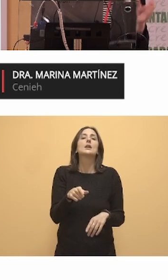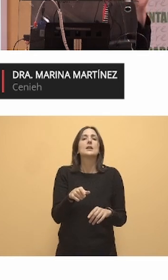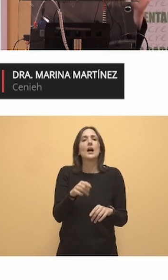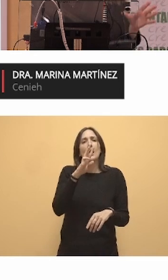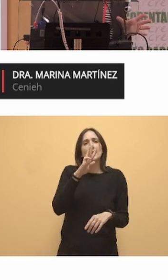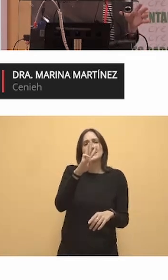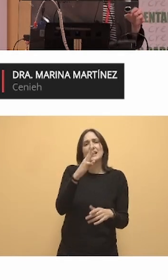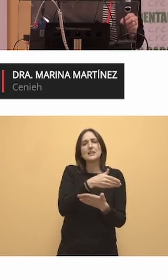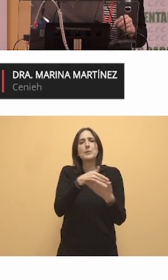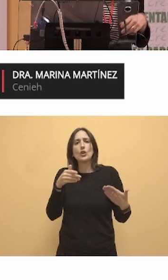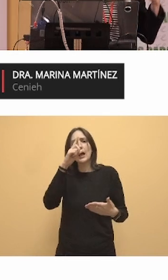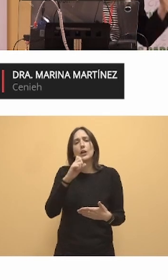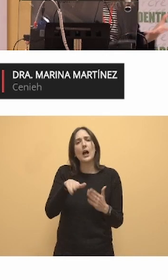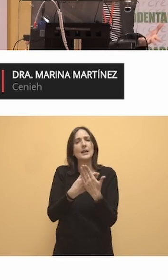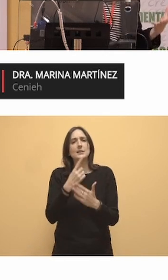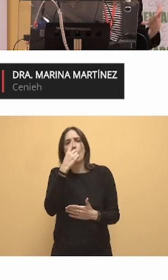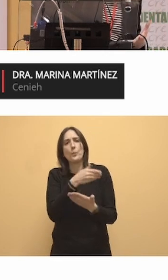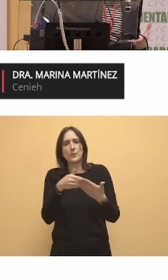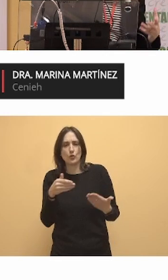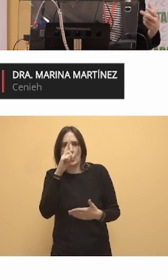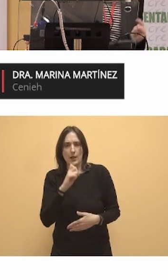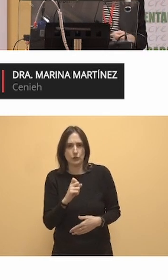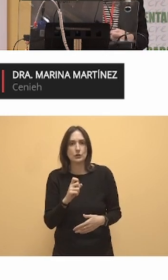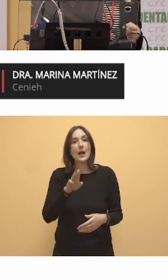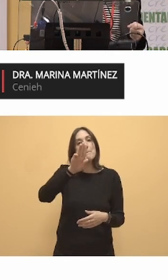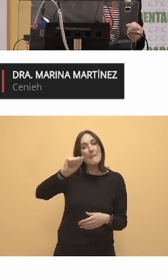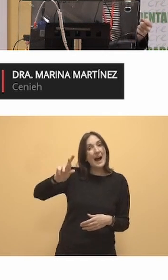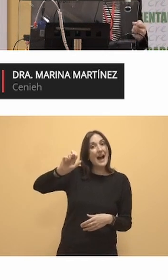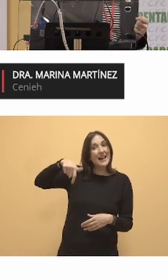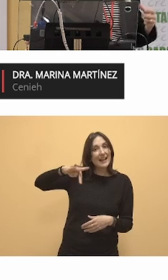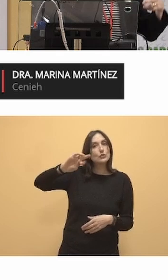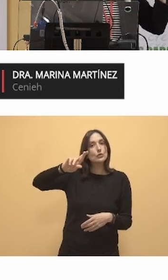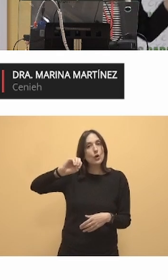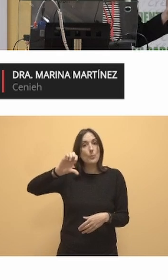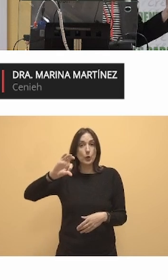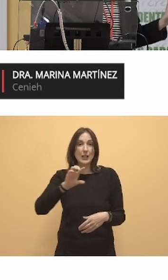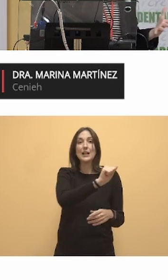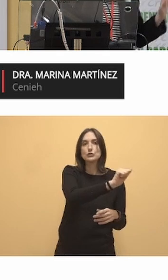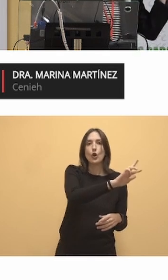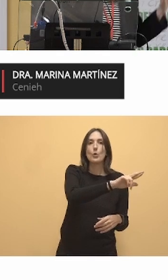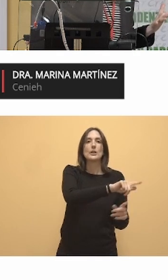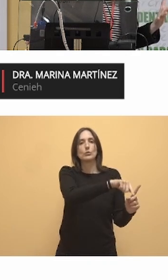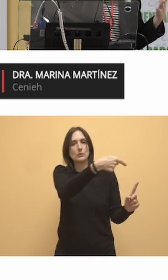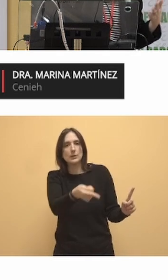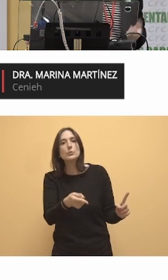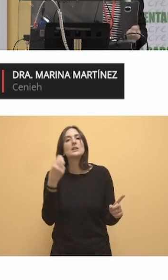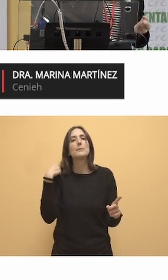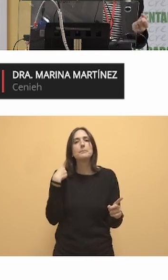años hasta 1 millón de años. Estos parántropos, como veis, tenían una cara muy ancha y muy